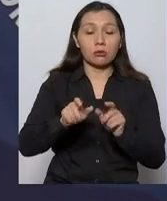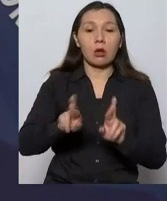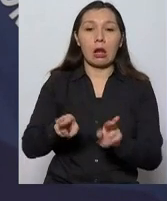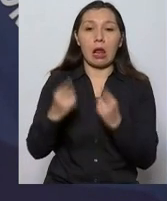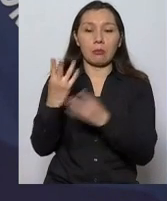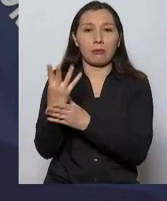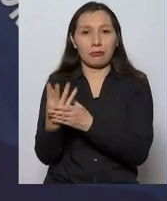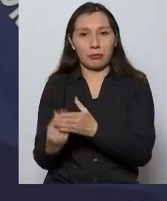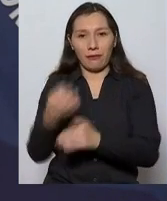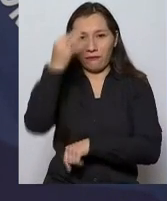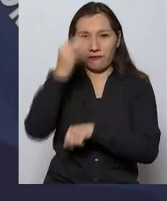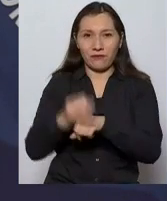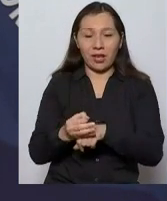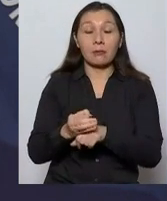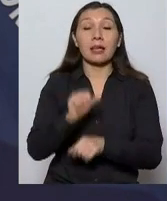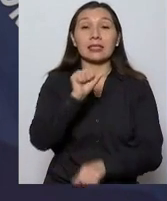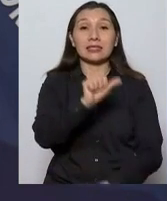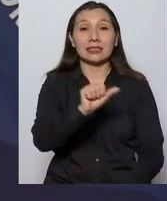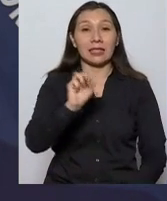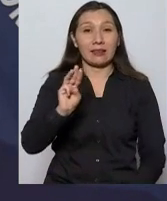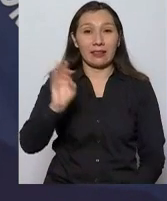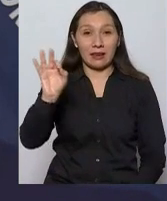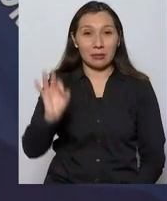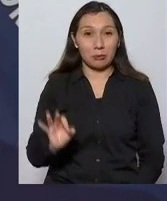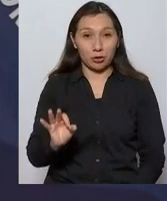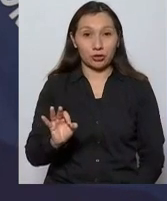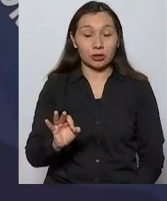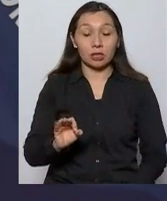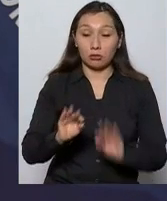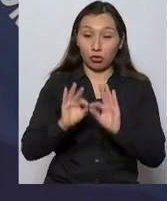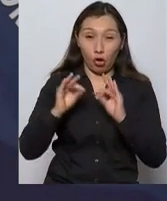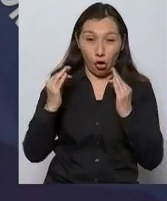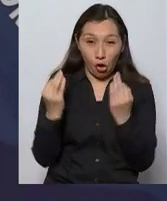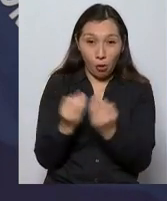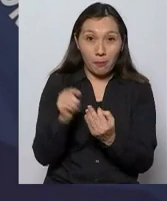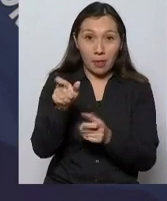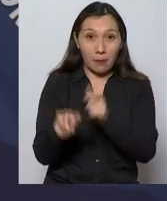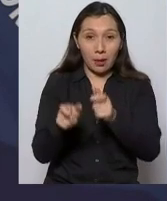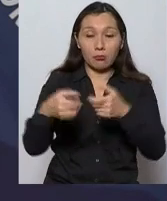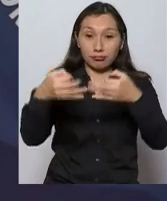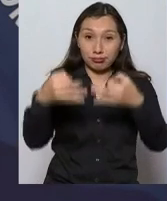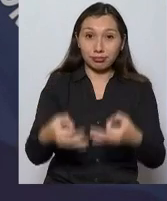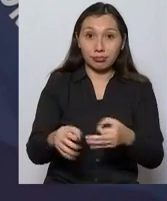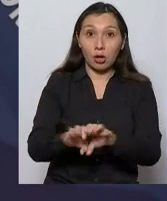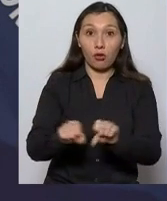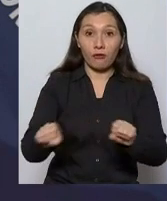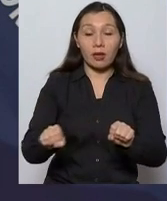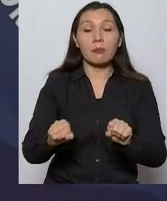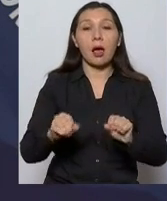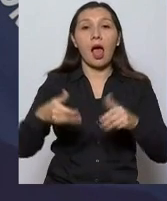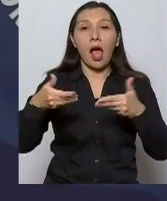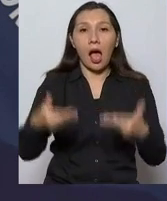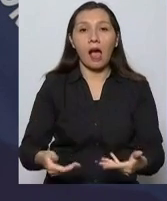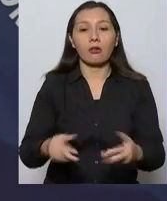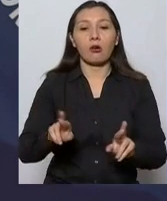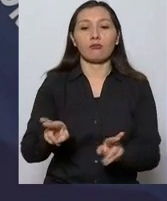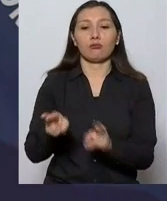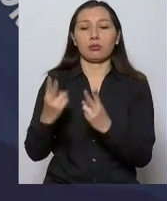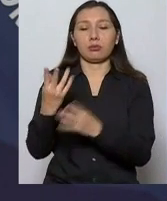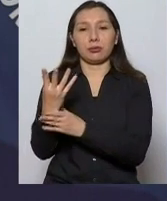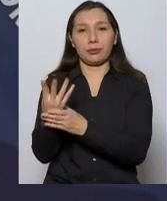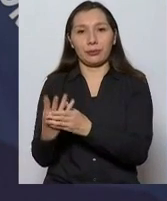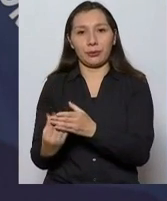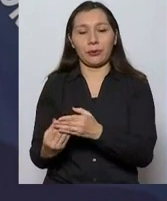de la enfermedad. Es decir, un 63% del total de personas confirmadas hasta el momento se ha